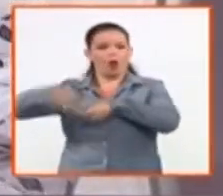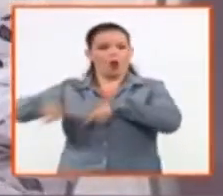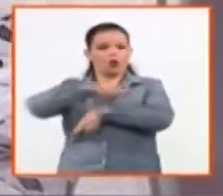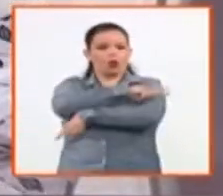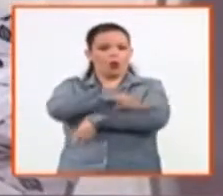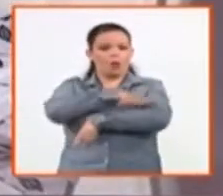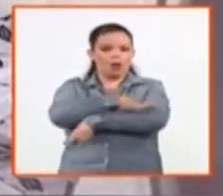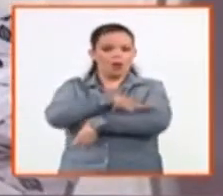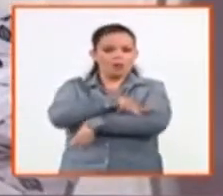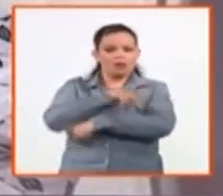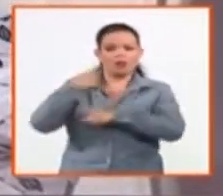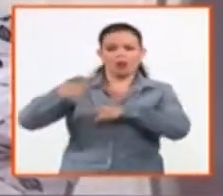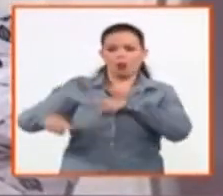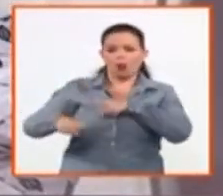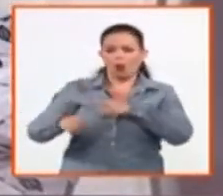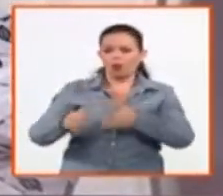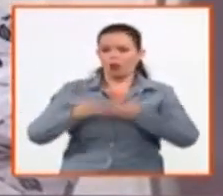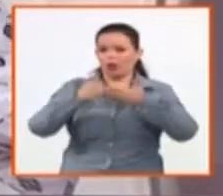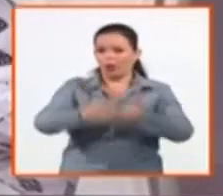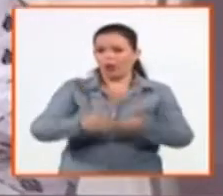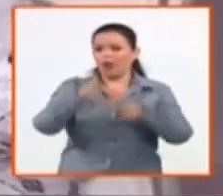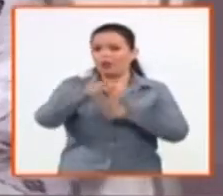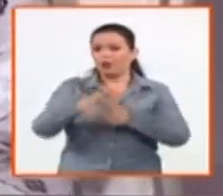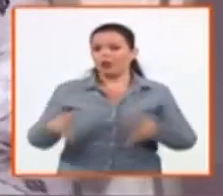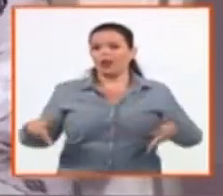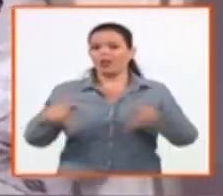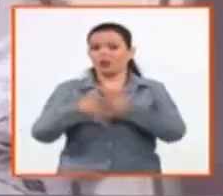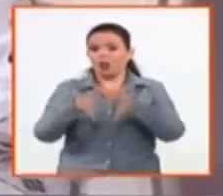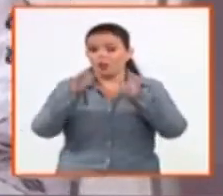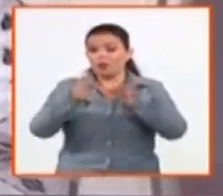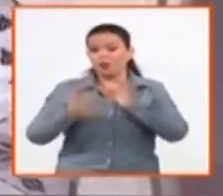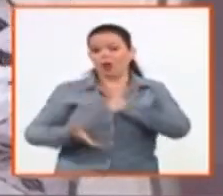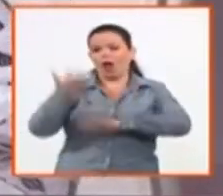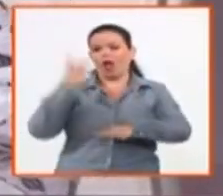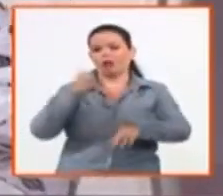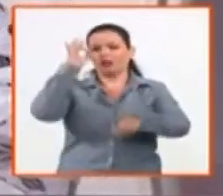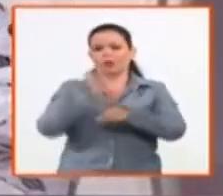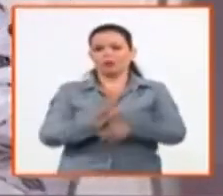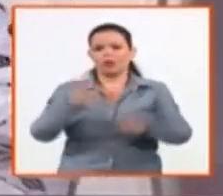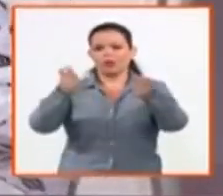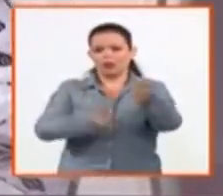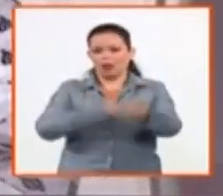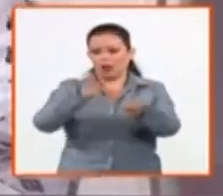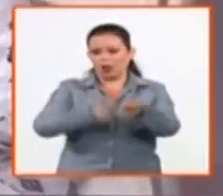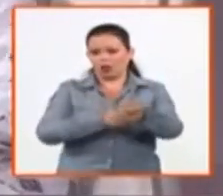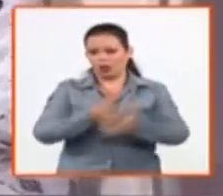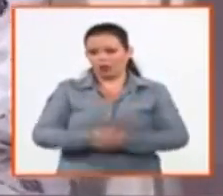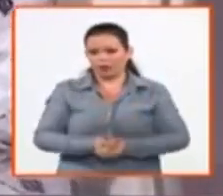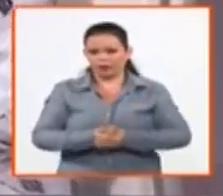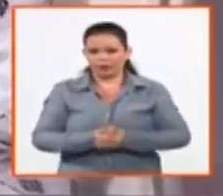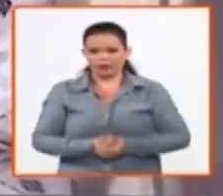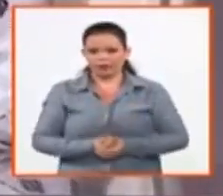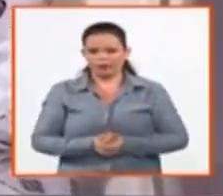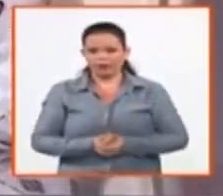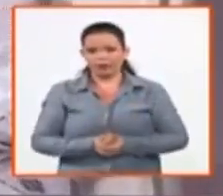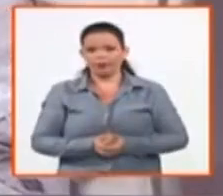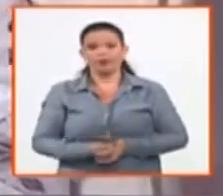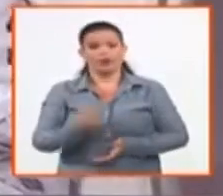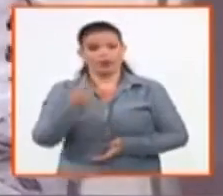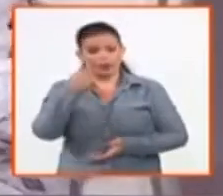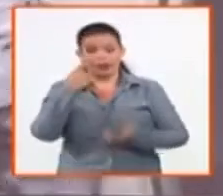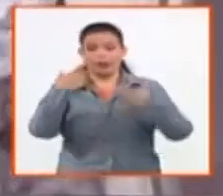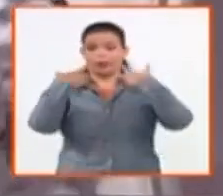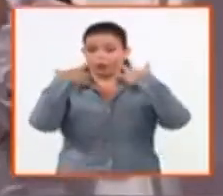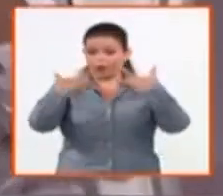invadieron el país. Y se formó en Gran Bretaña. Entonces, fíjate que es muy importante